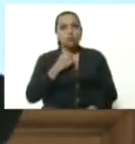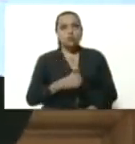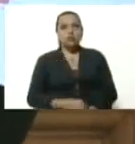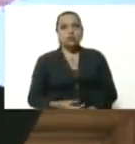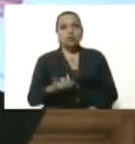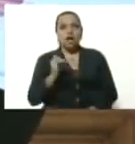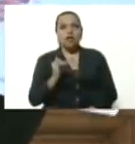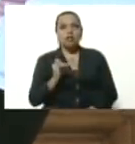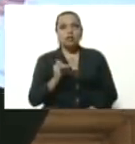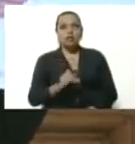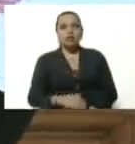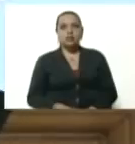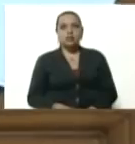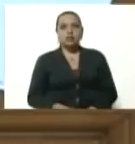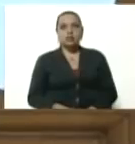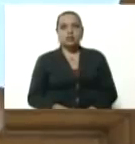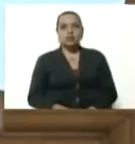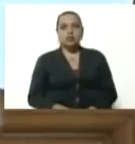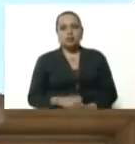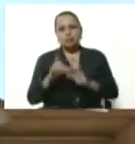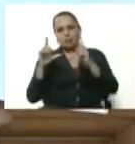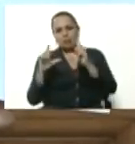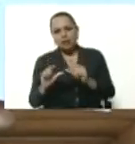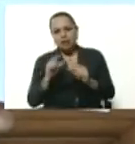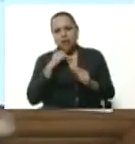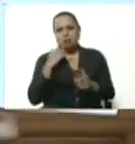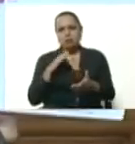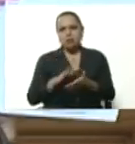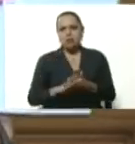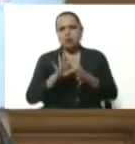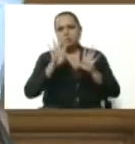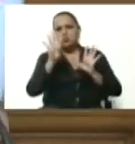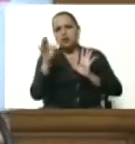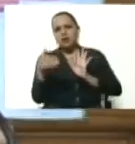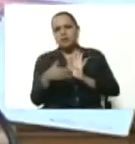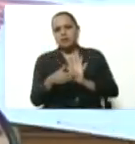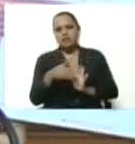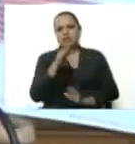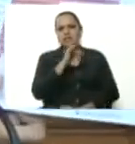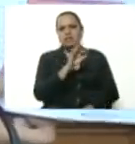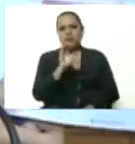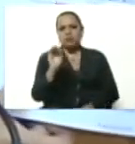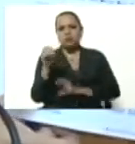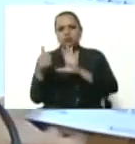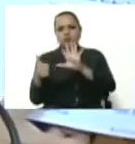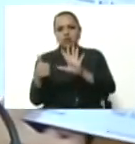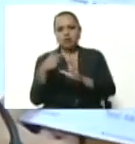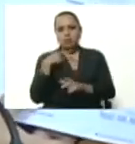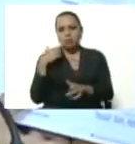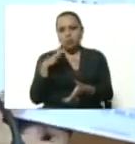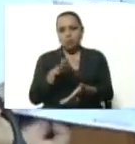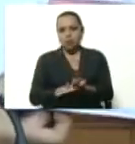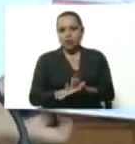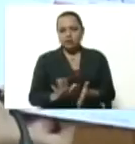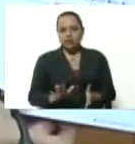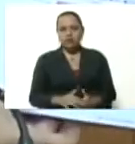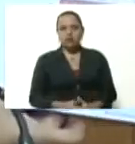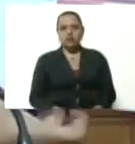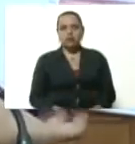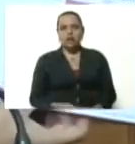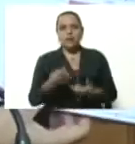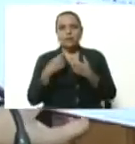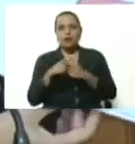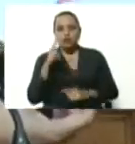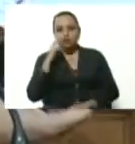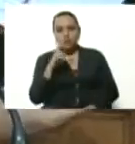tiene una cifra lamentable, pero mucho más pequeña de muertes, que son 9.306 muertes. Y cuando compara